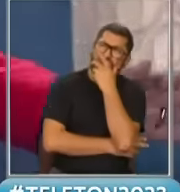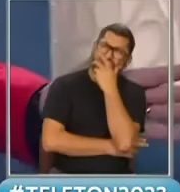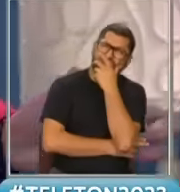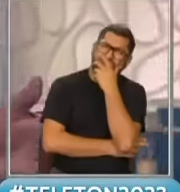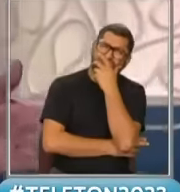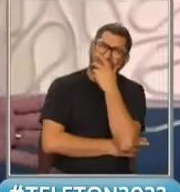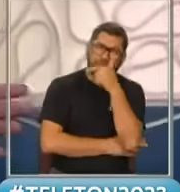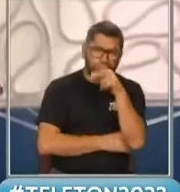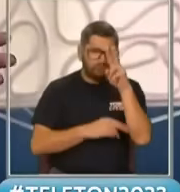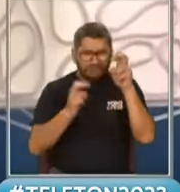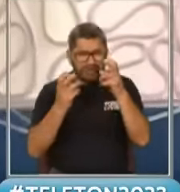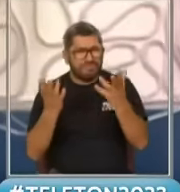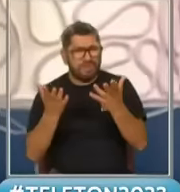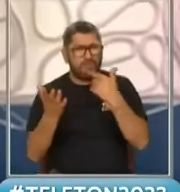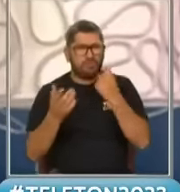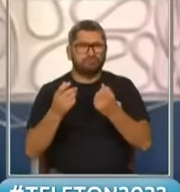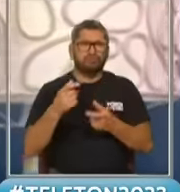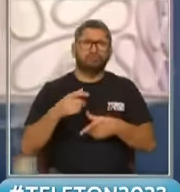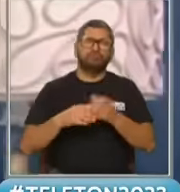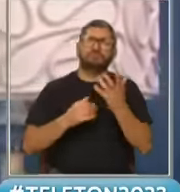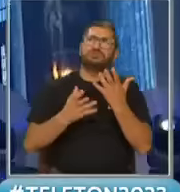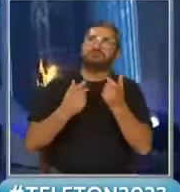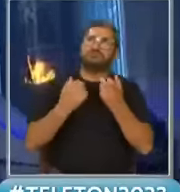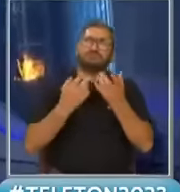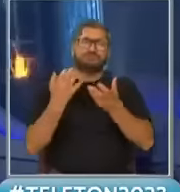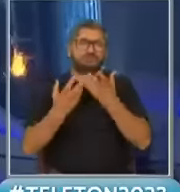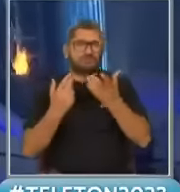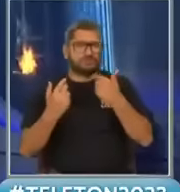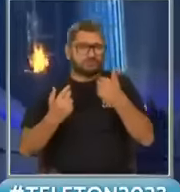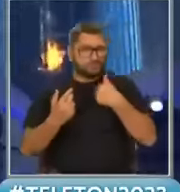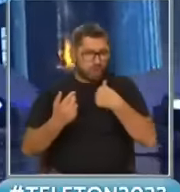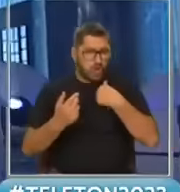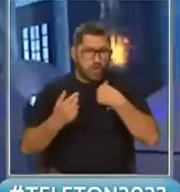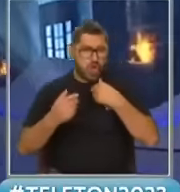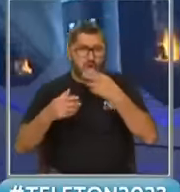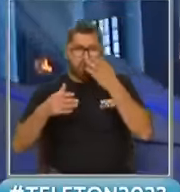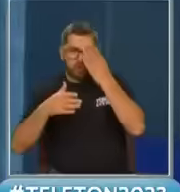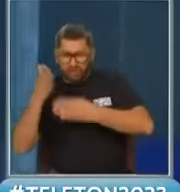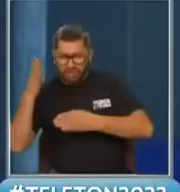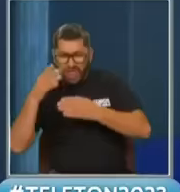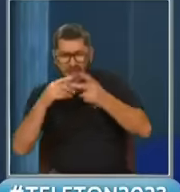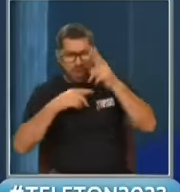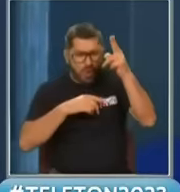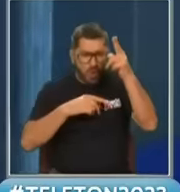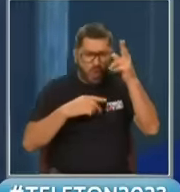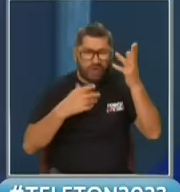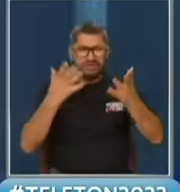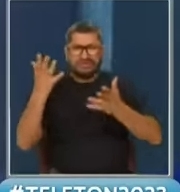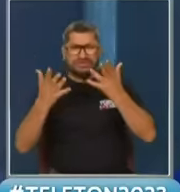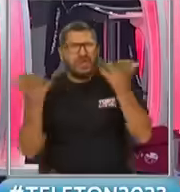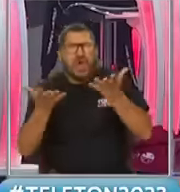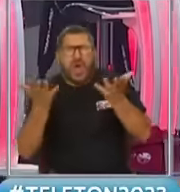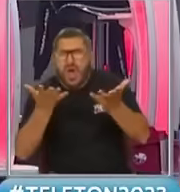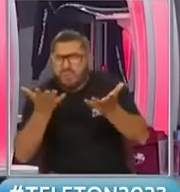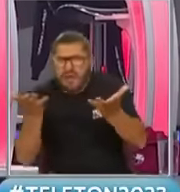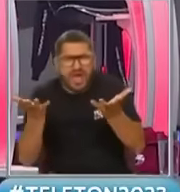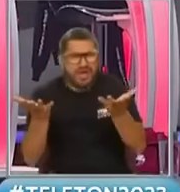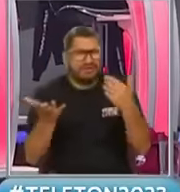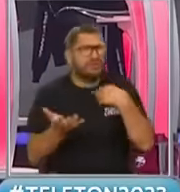Y bueno, y cuando me hacen el yo no sé cómo llamarlo, yo no sé si fue, no fue portonazo, no